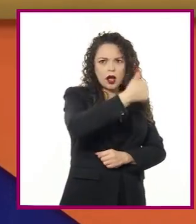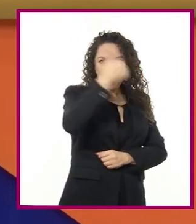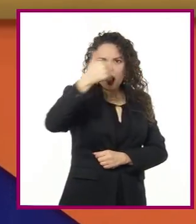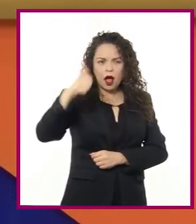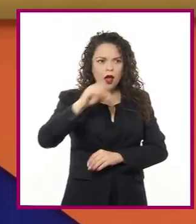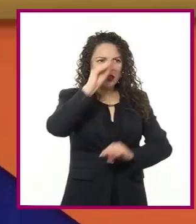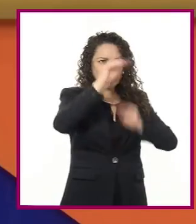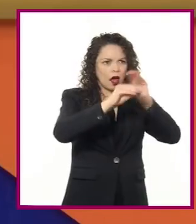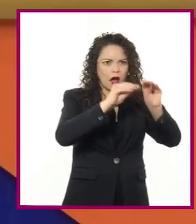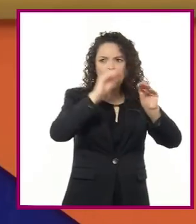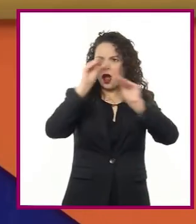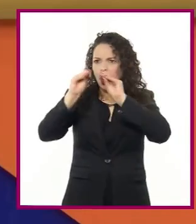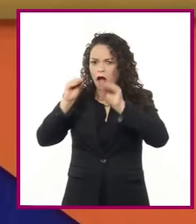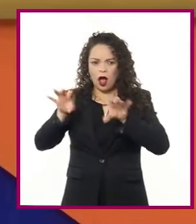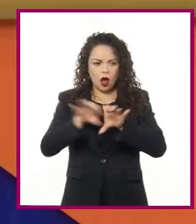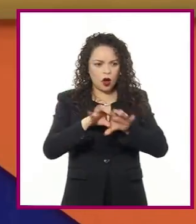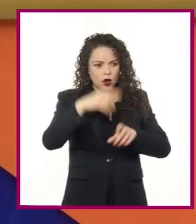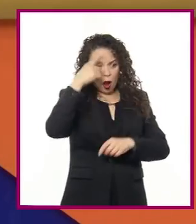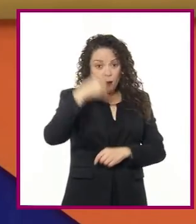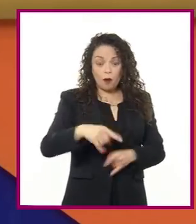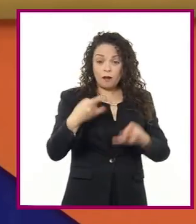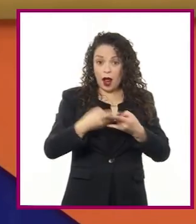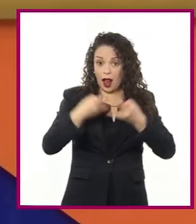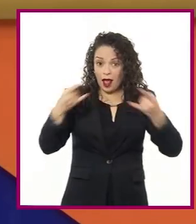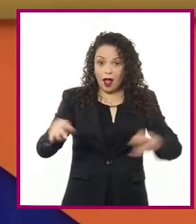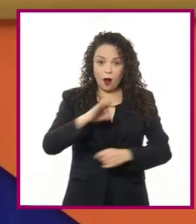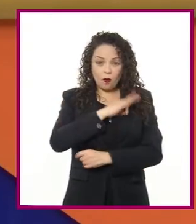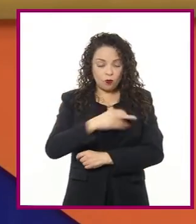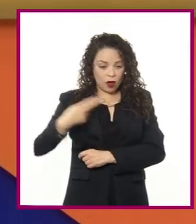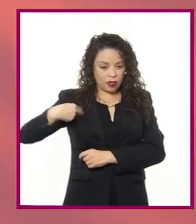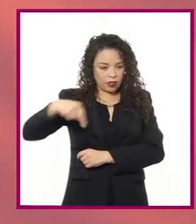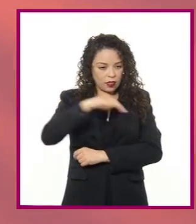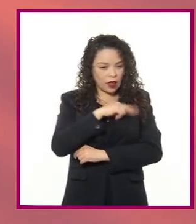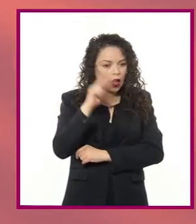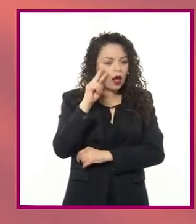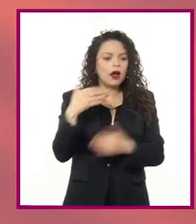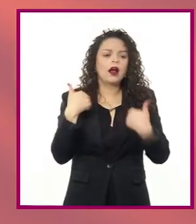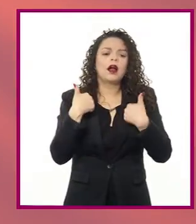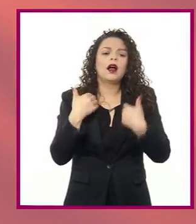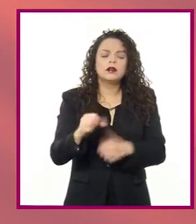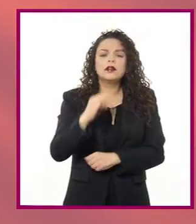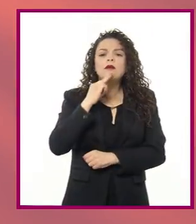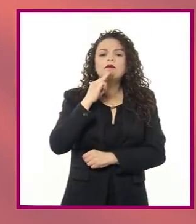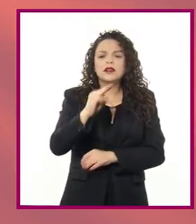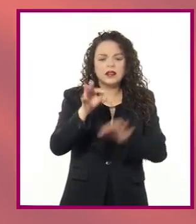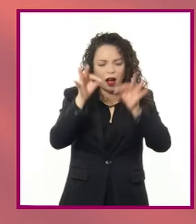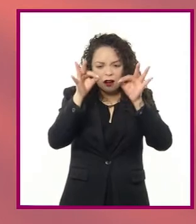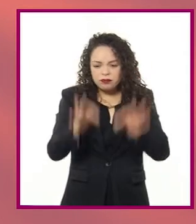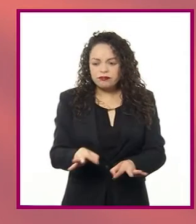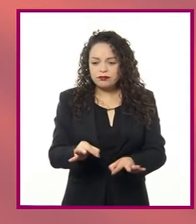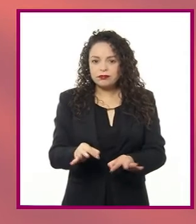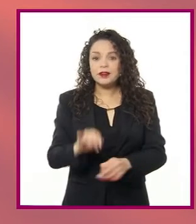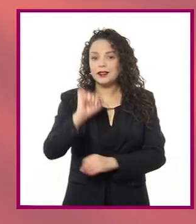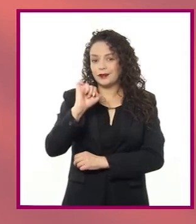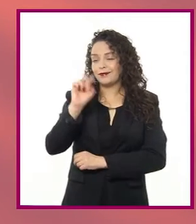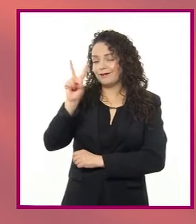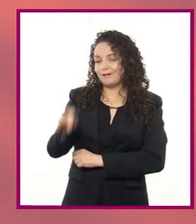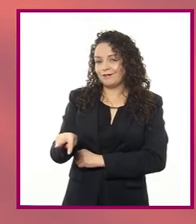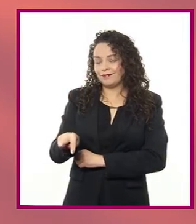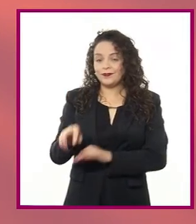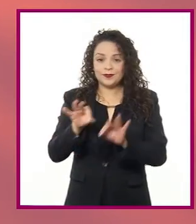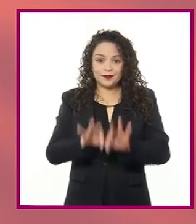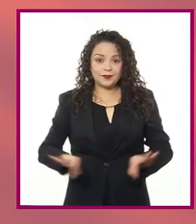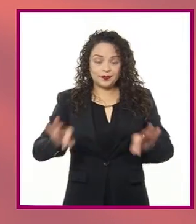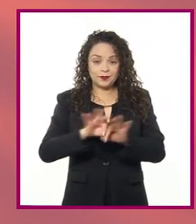plasmarlo para que la historieta transmita adecuadamente nuestro mensaje. Exacto. Es importante que cuando pienses en